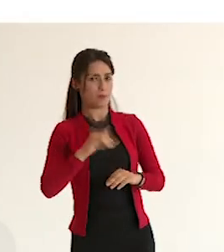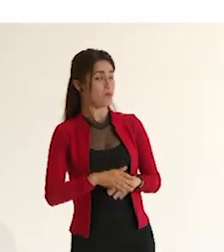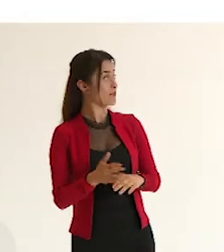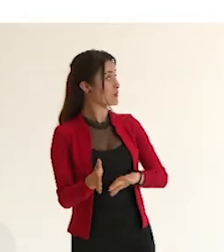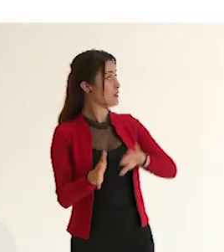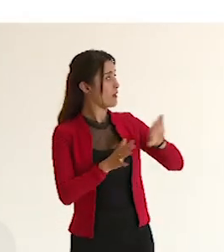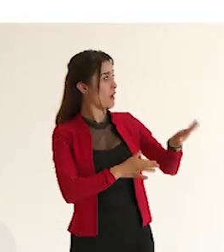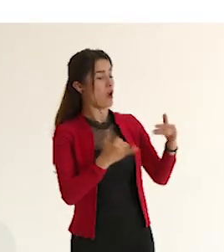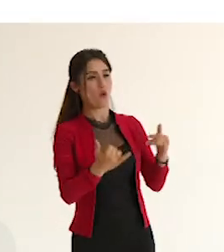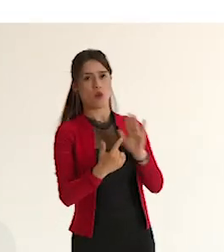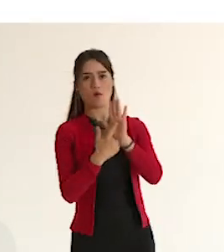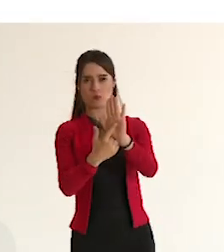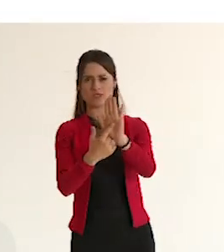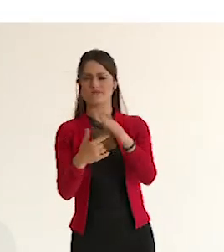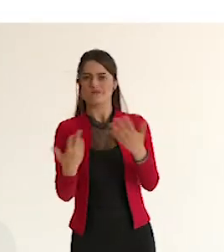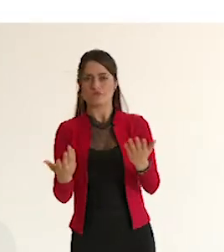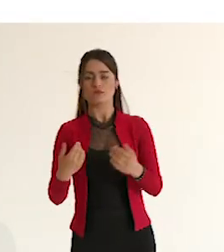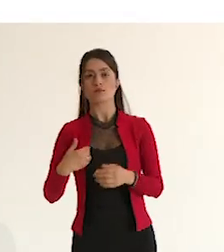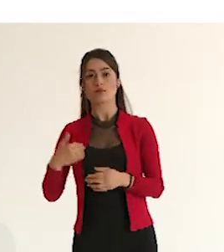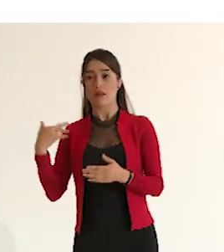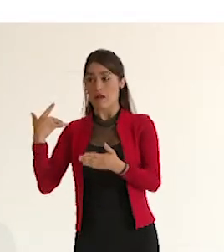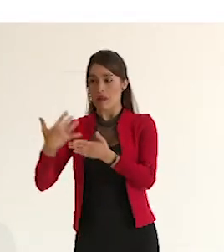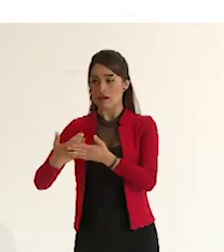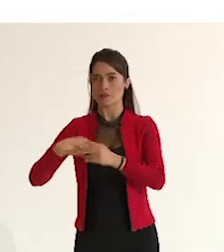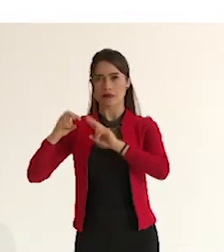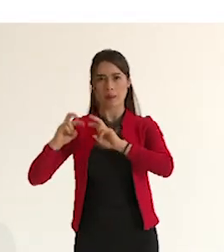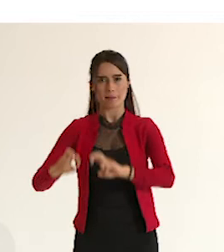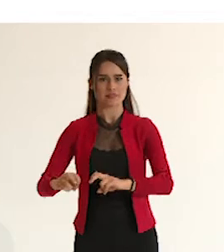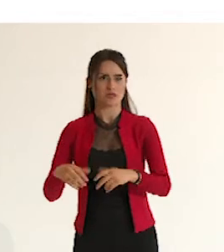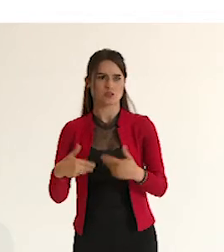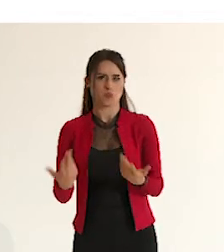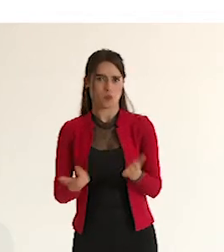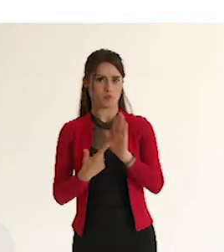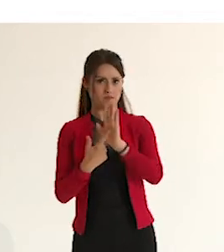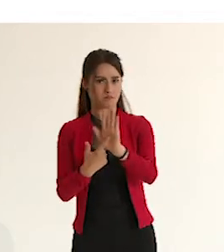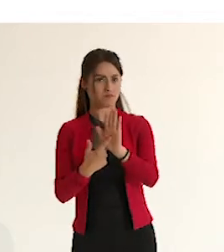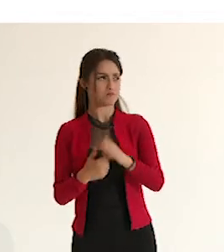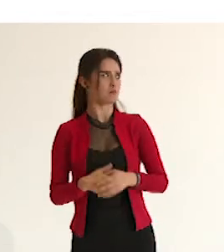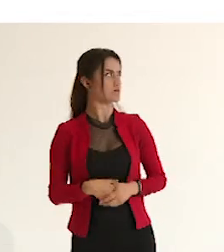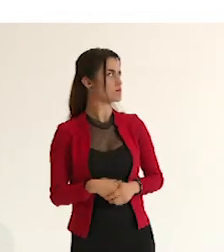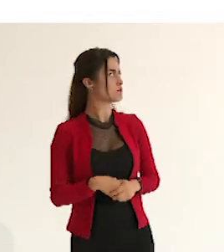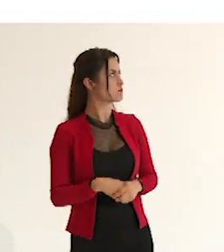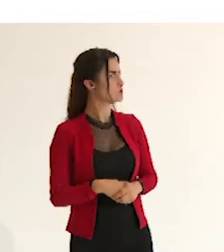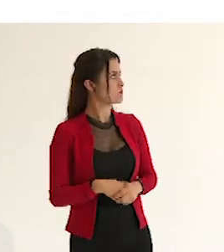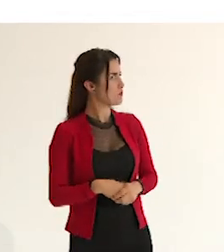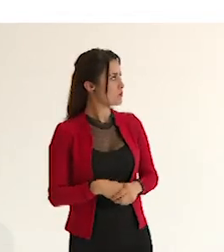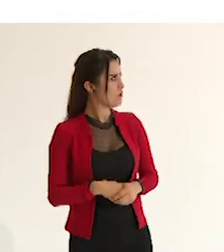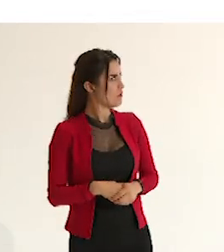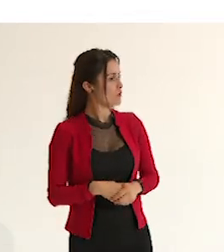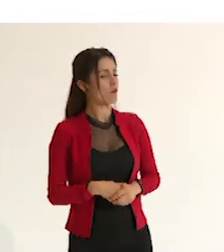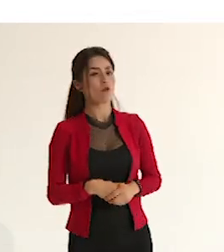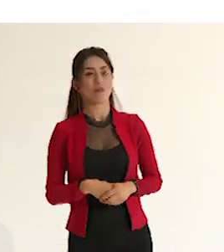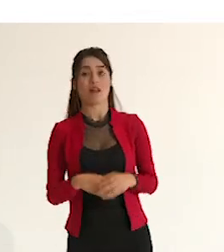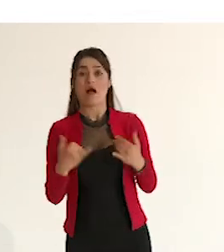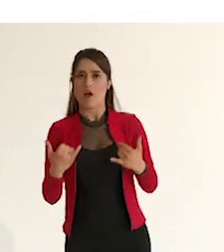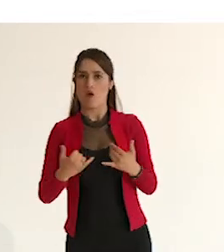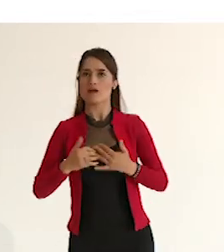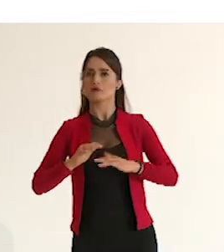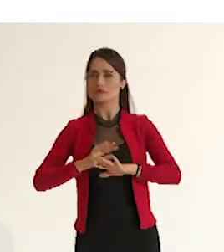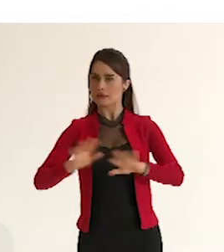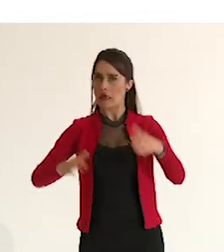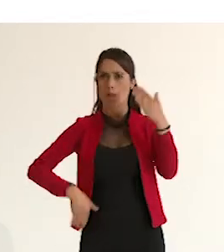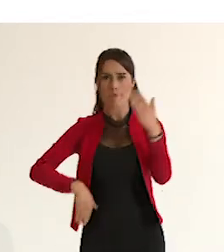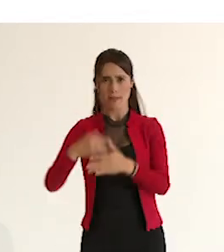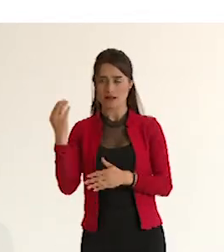entonces la investigación en los minutos que nos queda básicamente lo que estamos haciendo es tratar de formular una